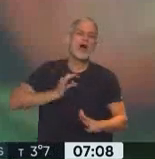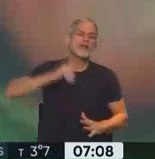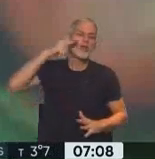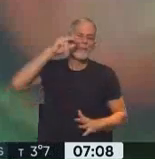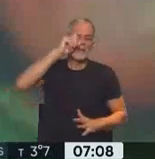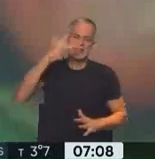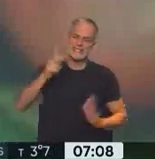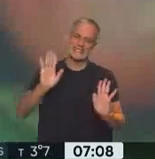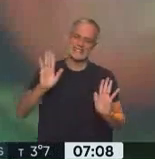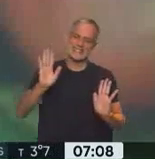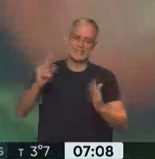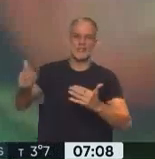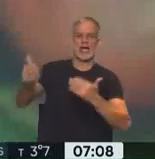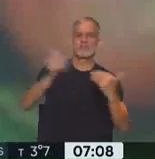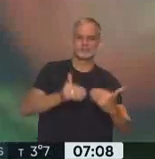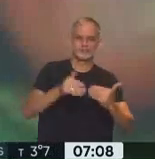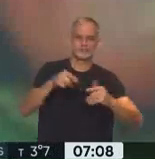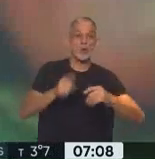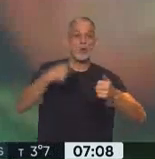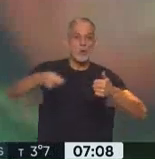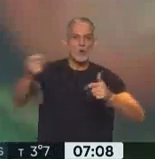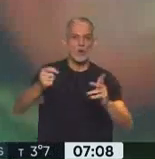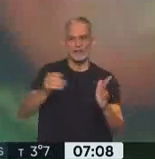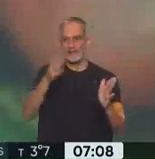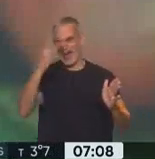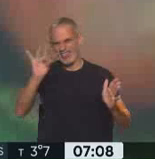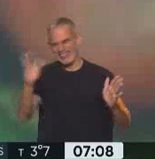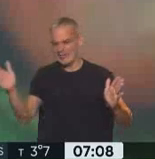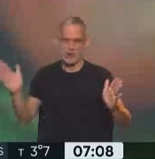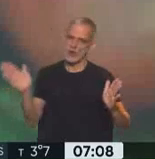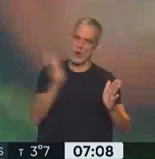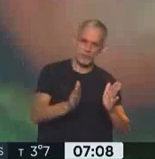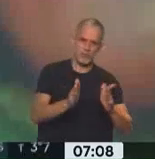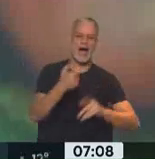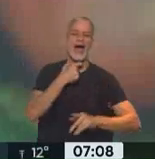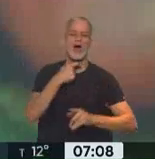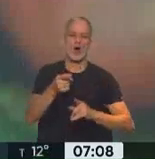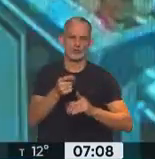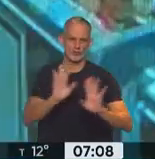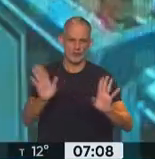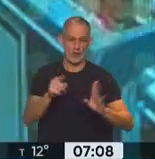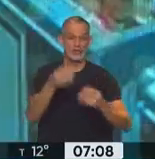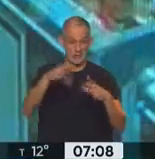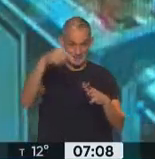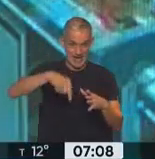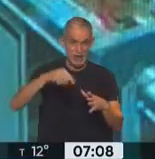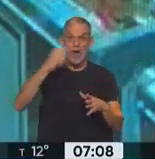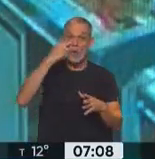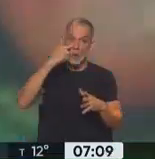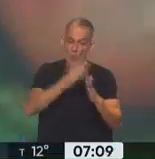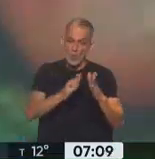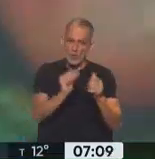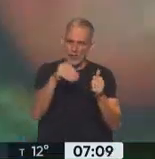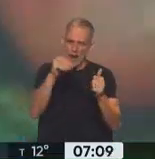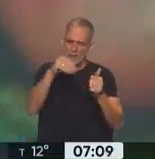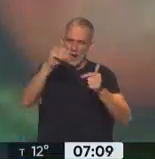2023. Lo cierto es que se adelantan las cuotas y se va a terminar de pagar en agosto. Comienza ahora a partir de junio, ¿no? El 1